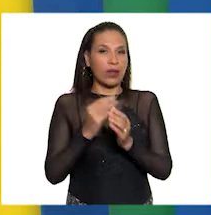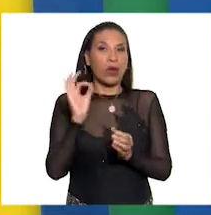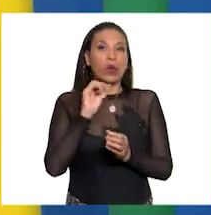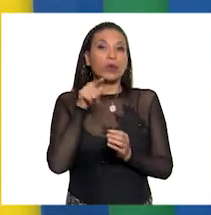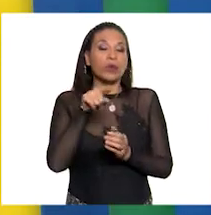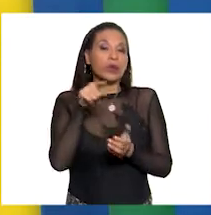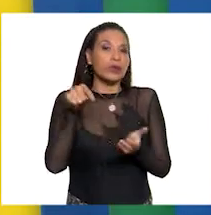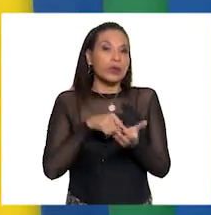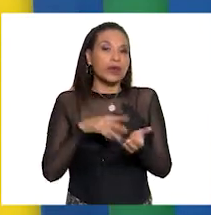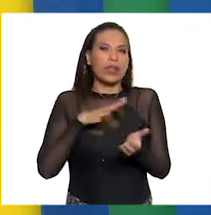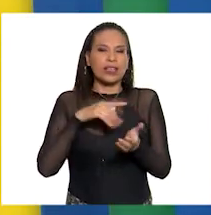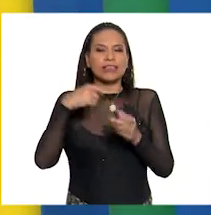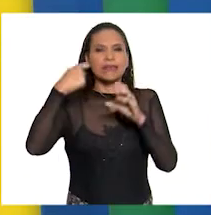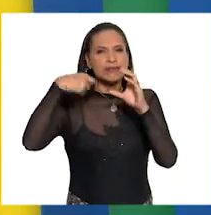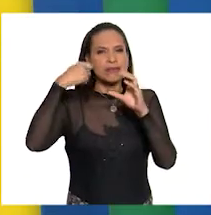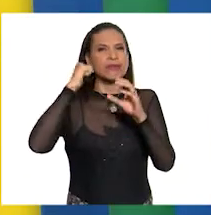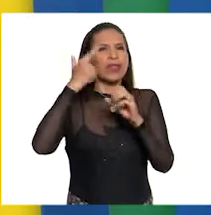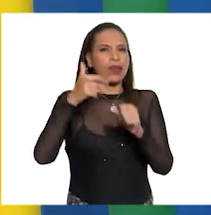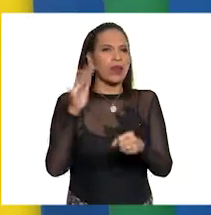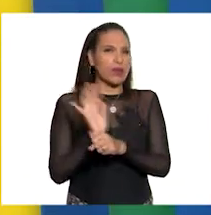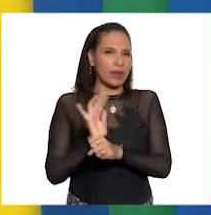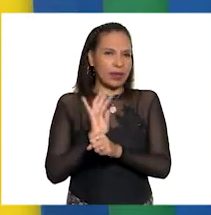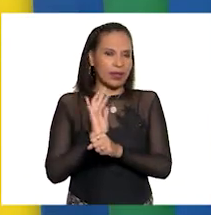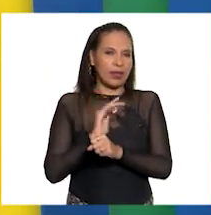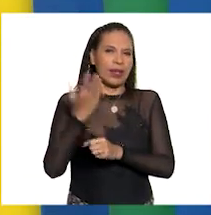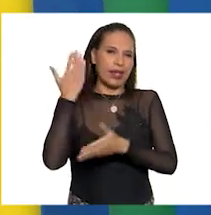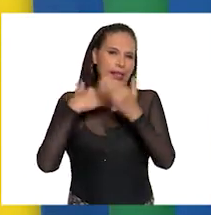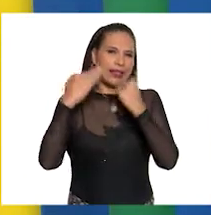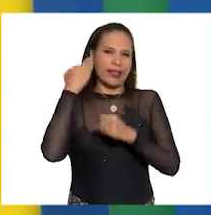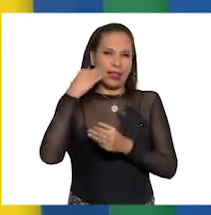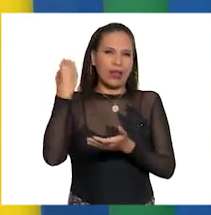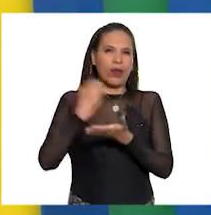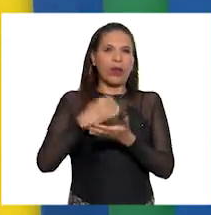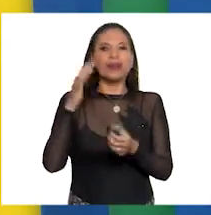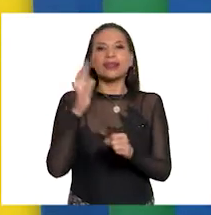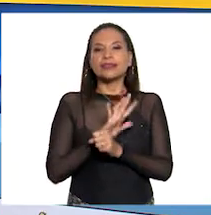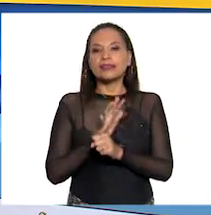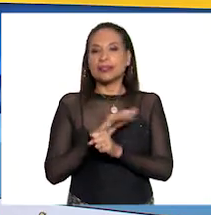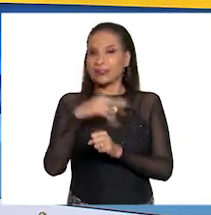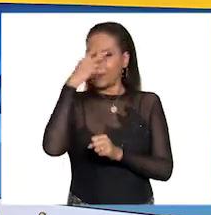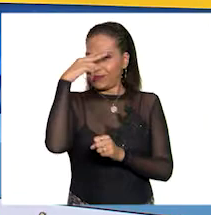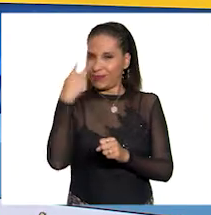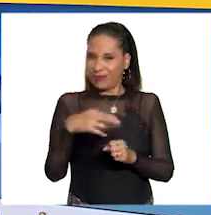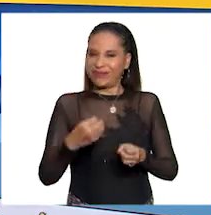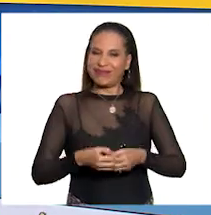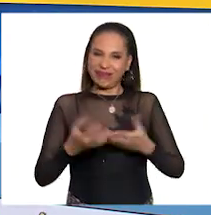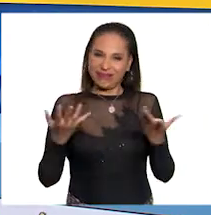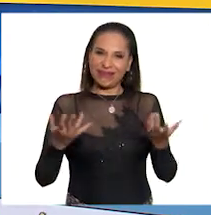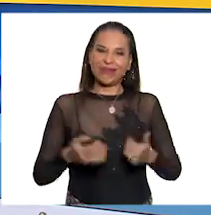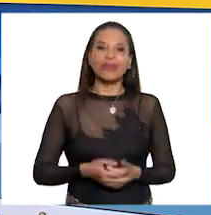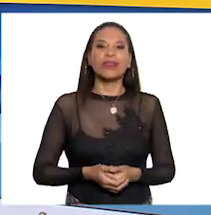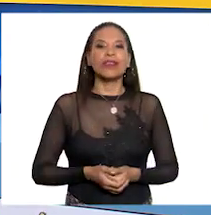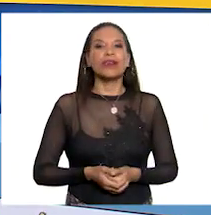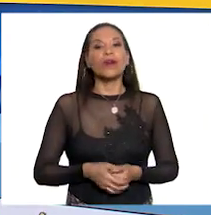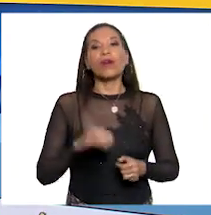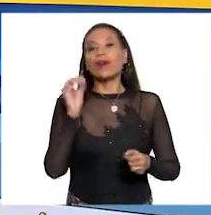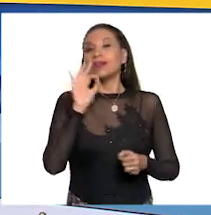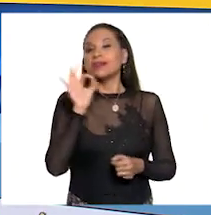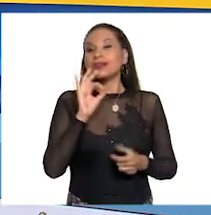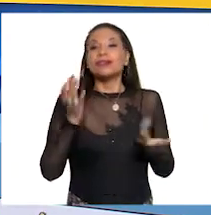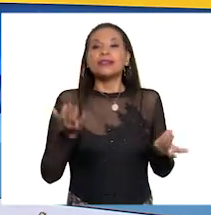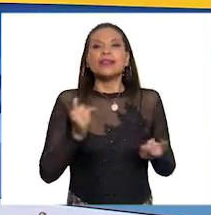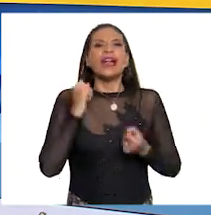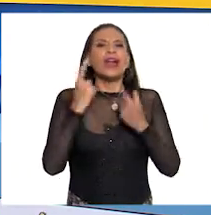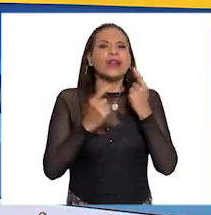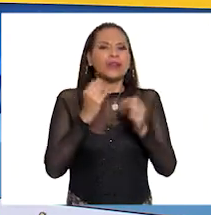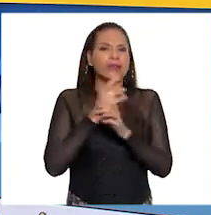tu localidad fue grabada alguna de las películas de la época de oro del cine, mexicano, por supuesto. O también si